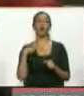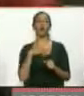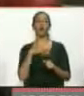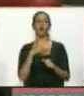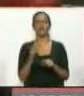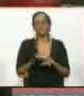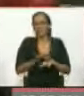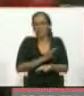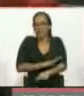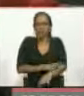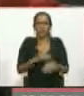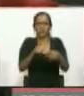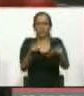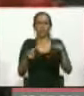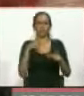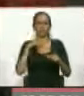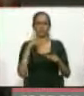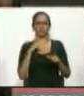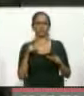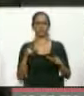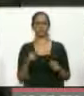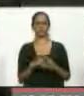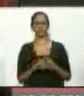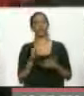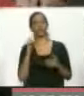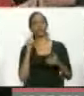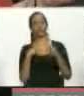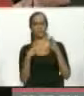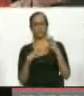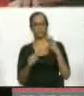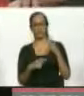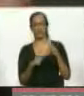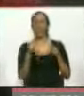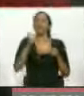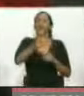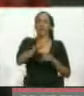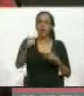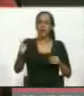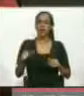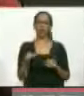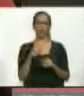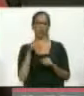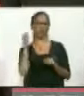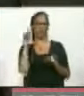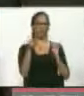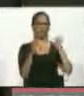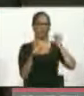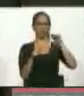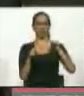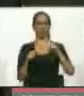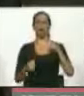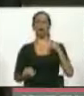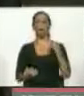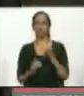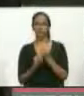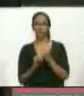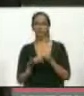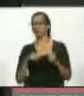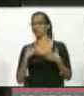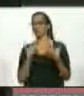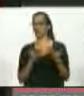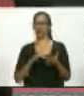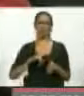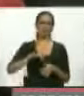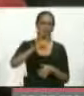escenario político y para usted de contar cada uno de los que señalaron cada uno de los que apoyaron que dieron aviones que dieron